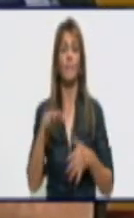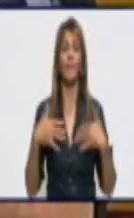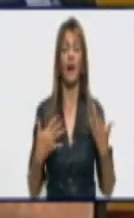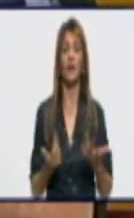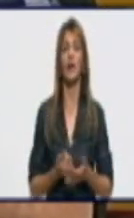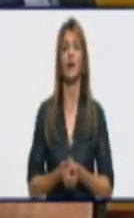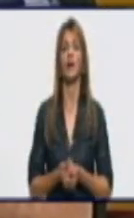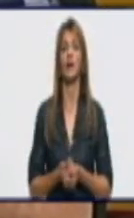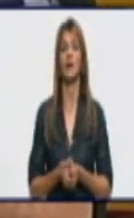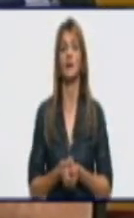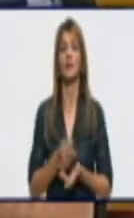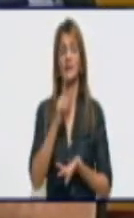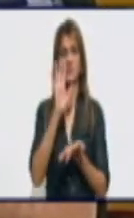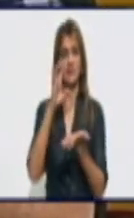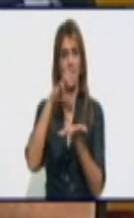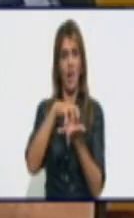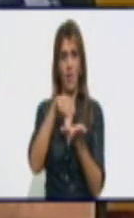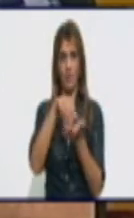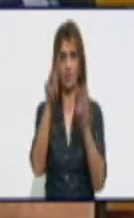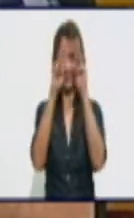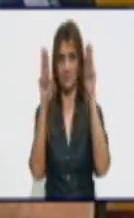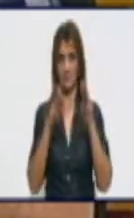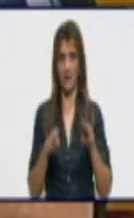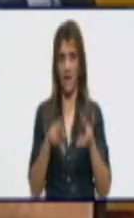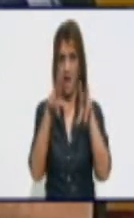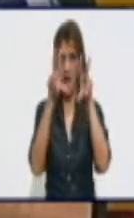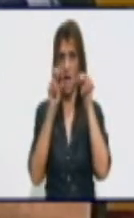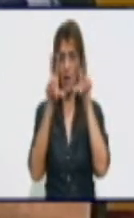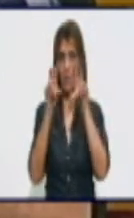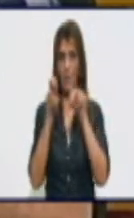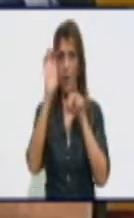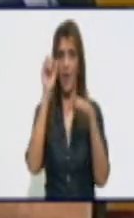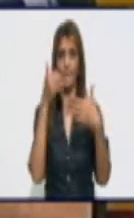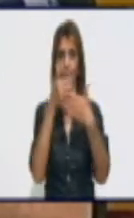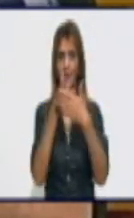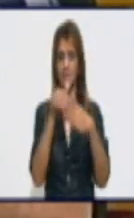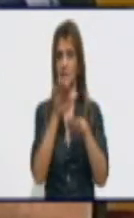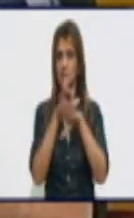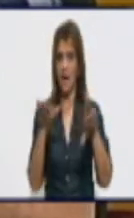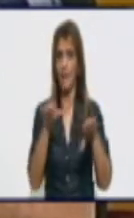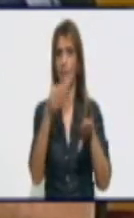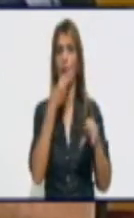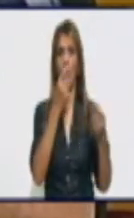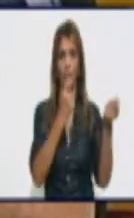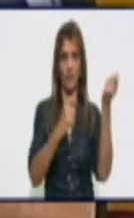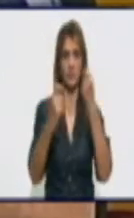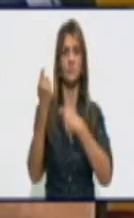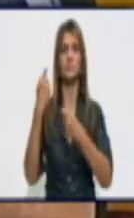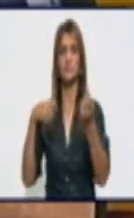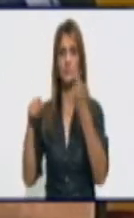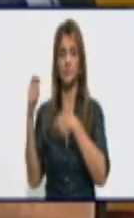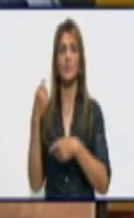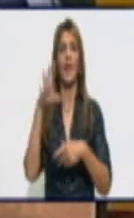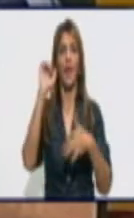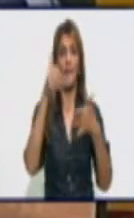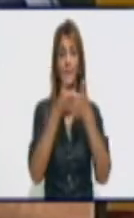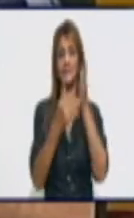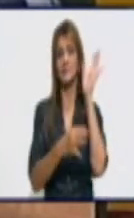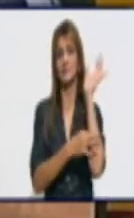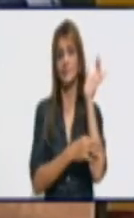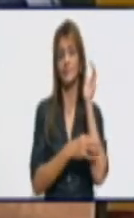nuevo, www.compraspacuba, la empresa va a salir ya acreditada y vamos a comenzar en el combinado cárnico de Bayamo la venta